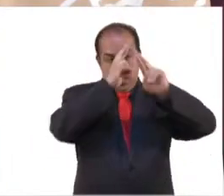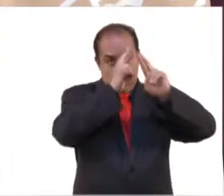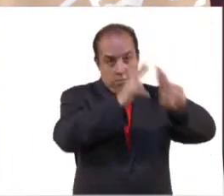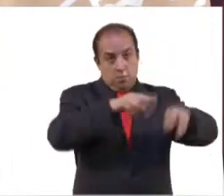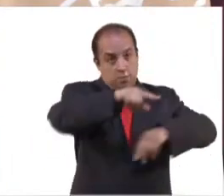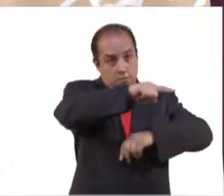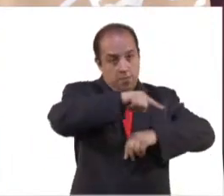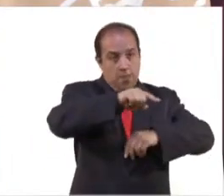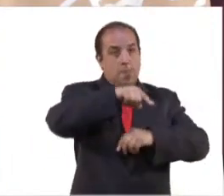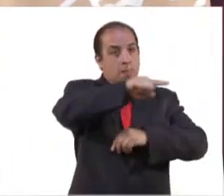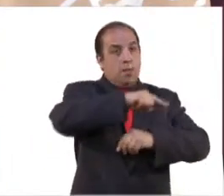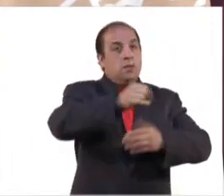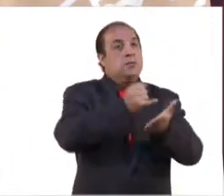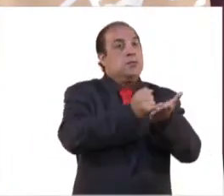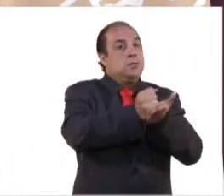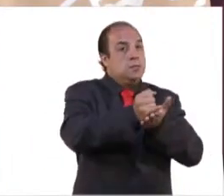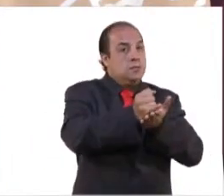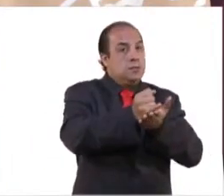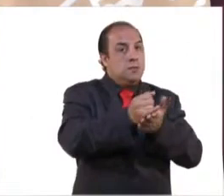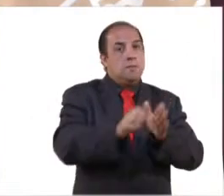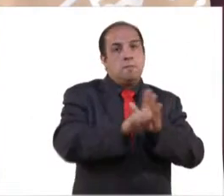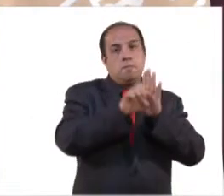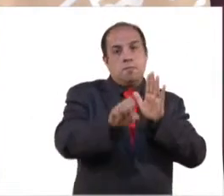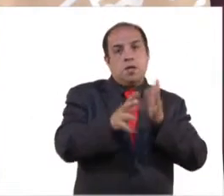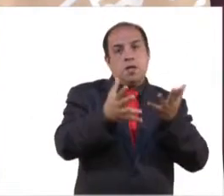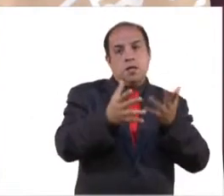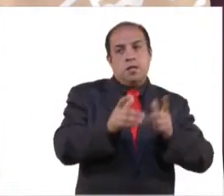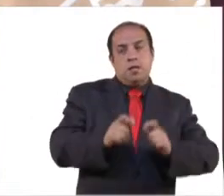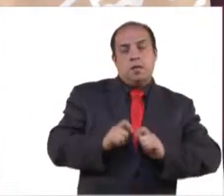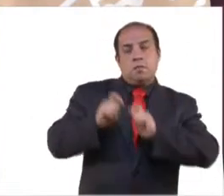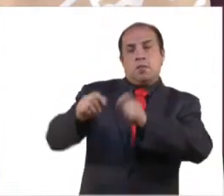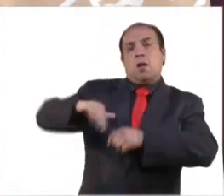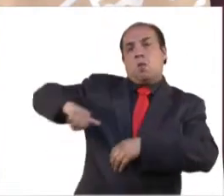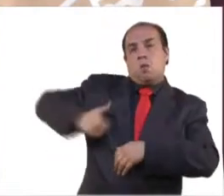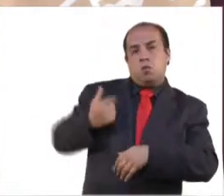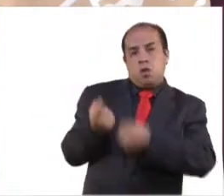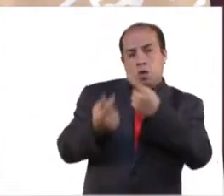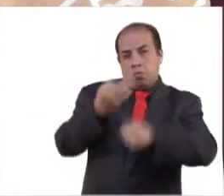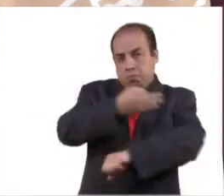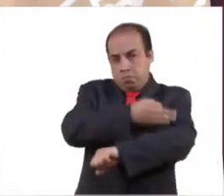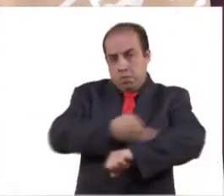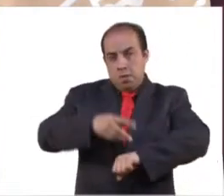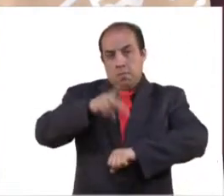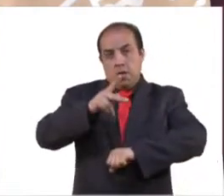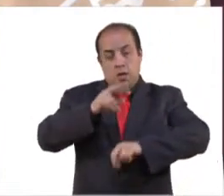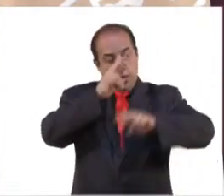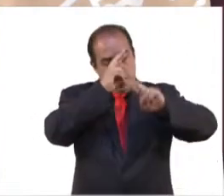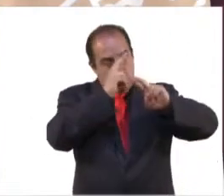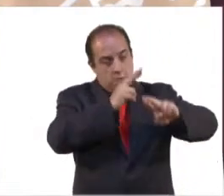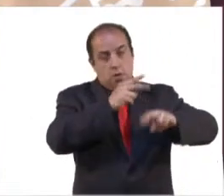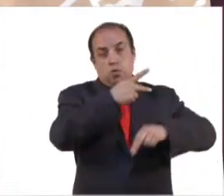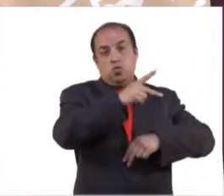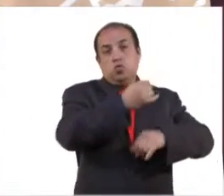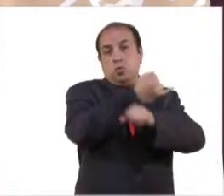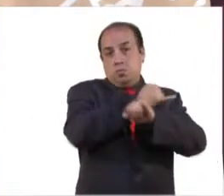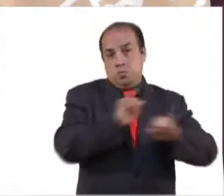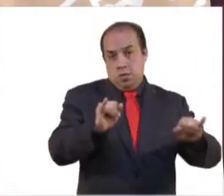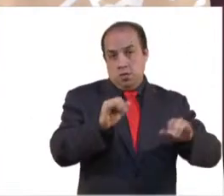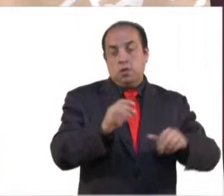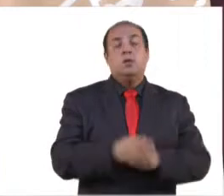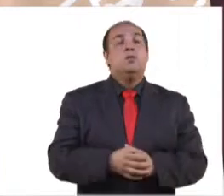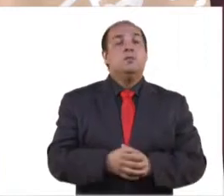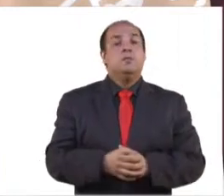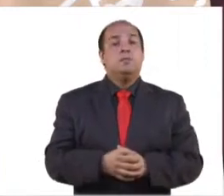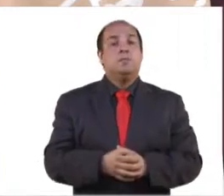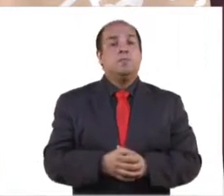ellos, que ellos decidan en su caso si se la van a dar a guardar a alguien, pero respetamos esa autonomía de ellos